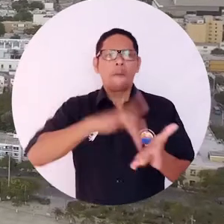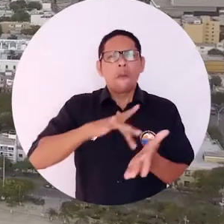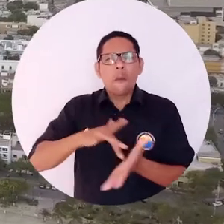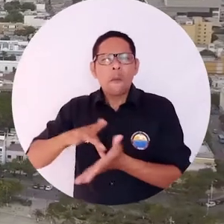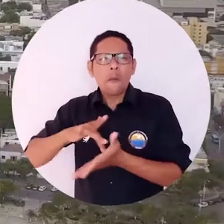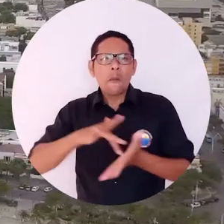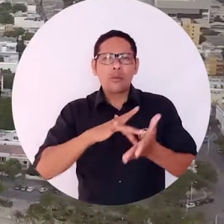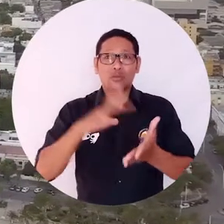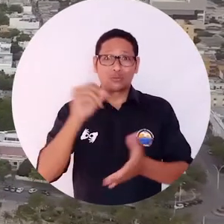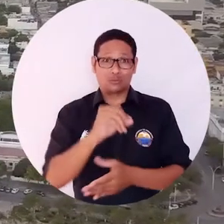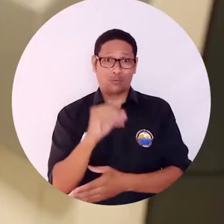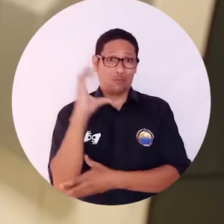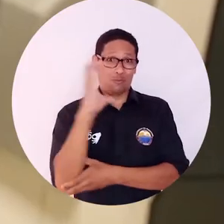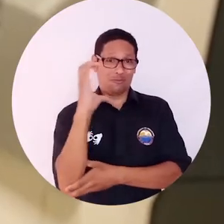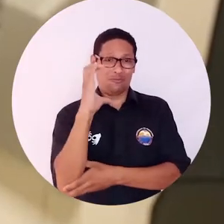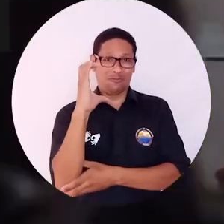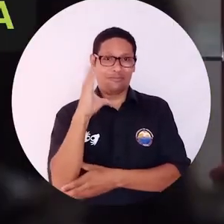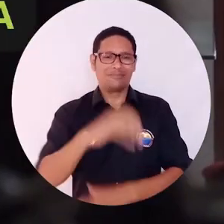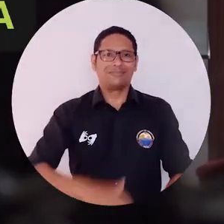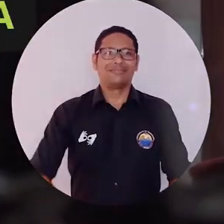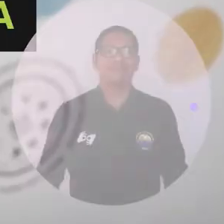país.